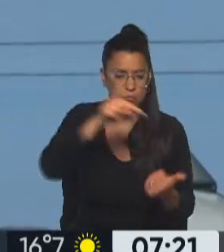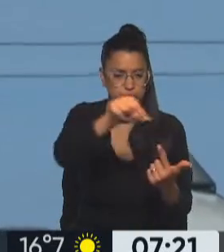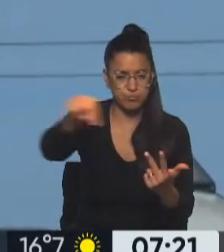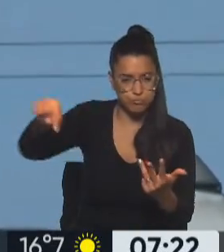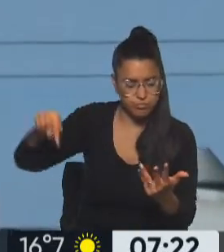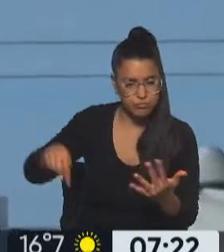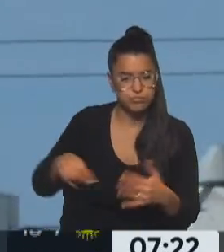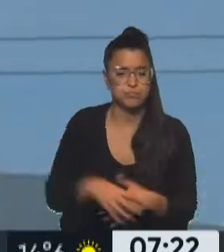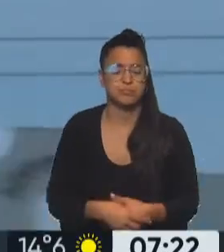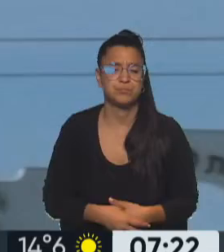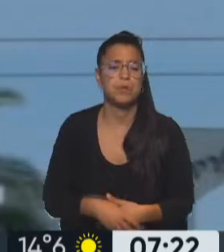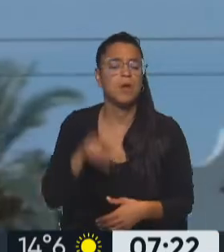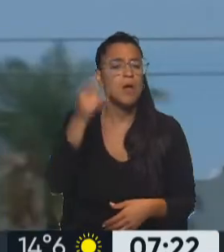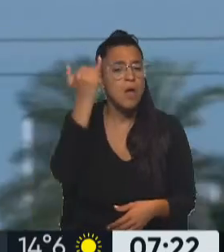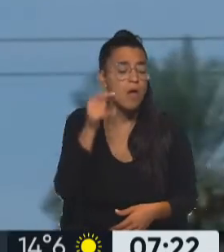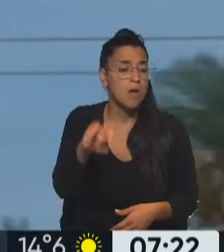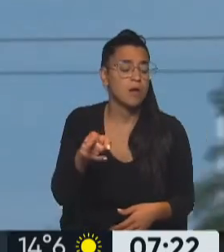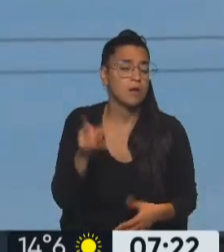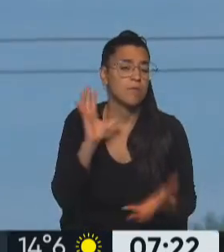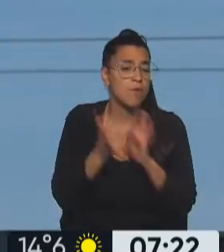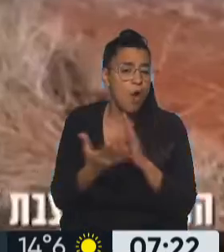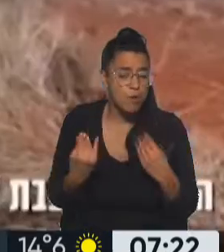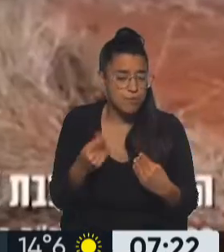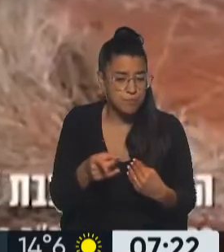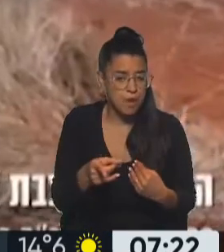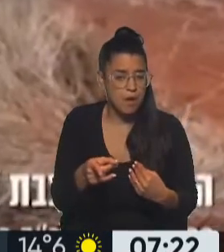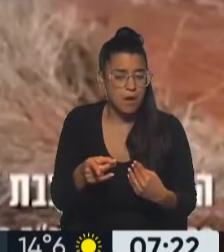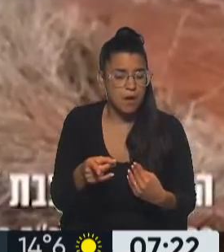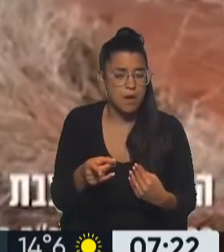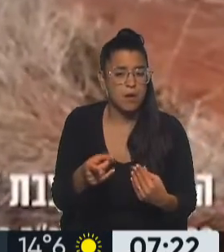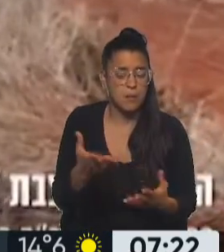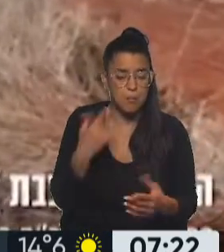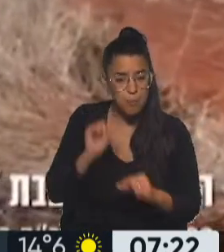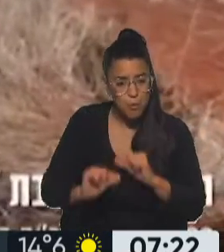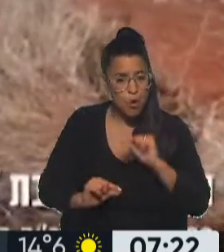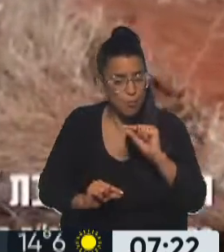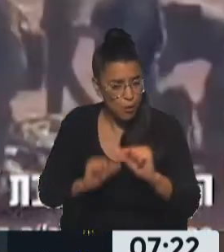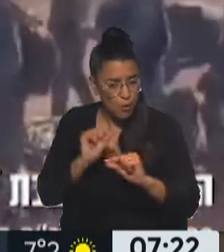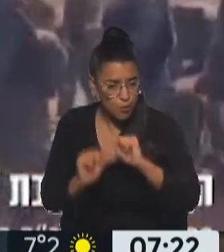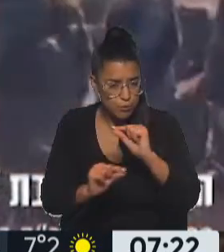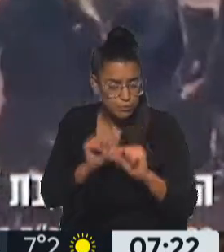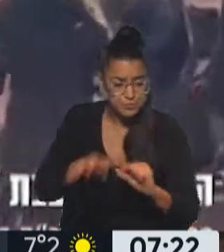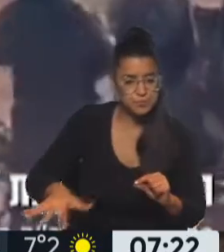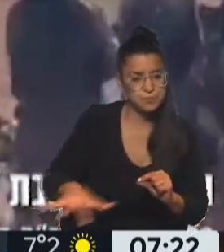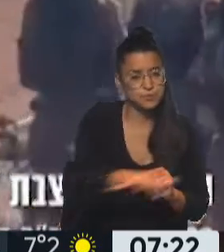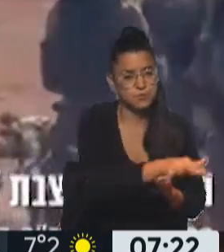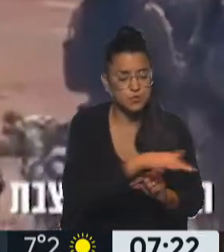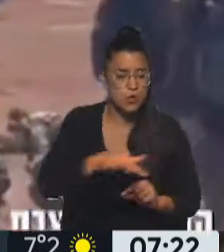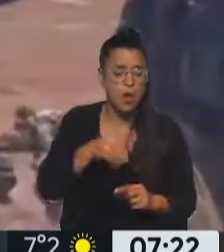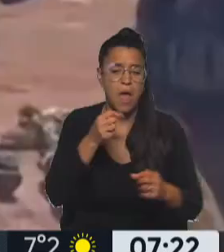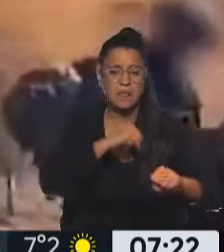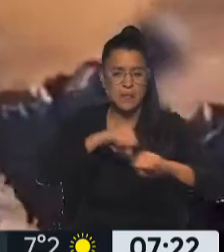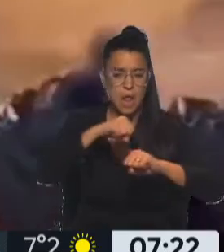focos, de tal manera que puedan poco a poco limpiar esta zona de estos